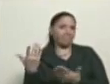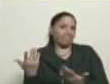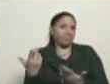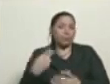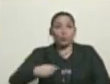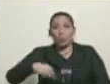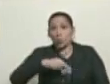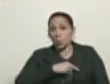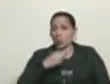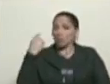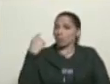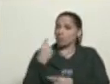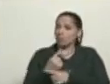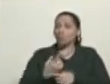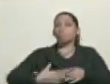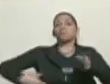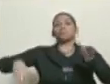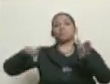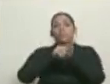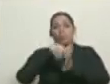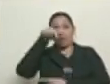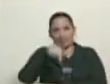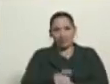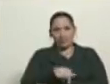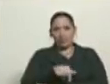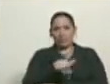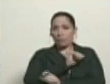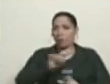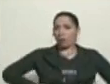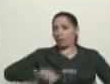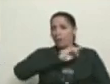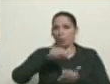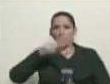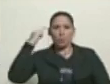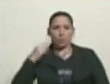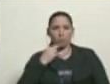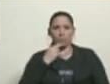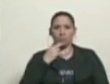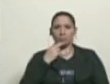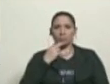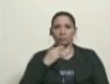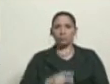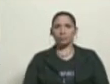nosotros tenemos que reafirmar acá, la Fuerza Armada Nacional Bolivariana,